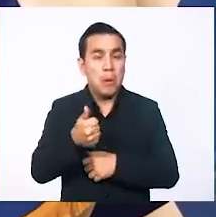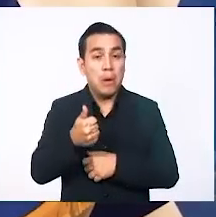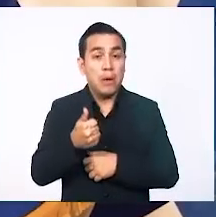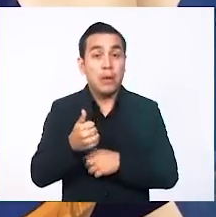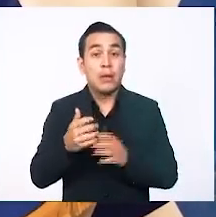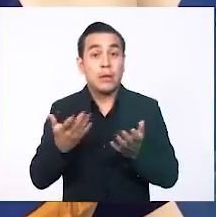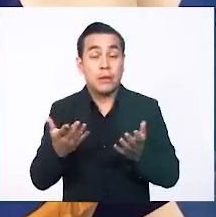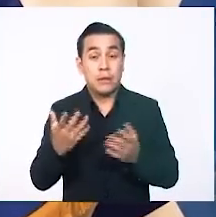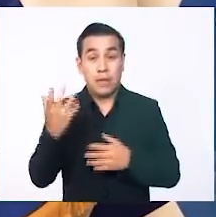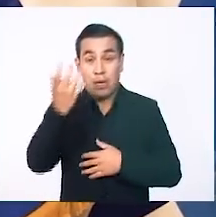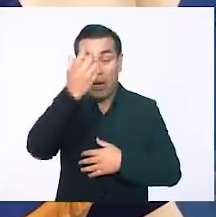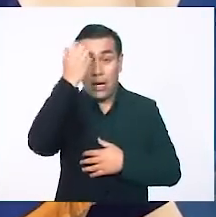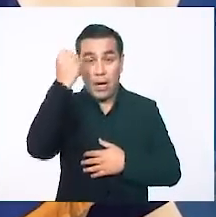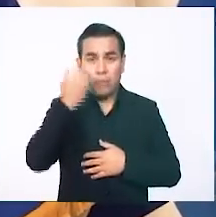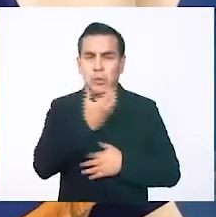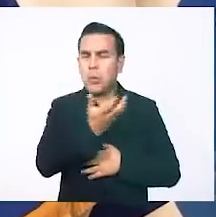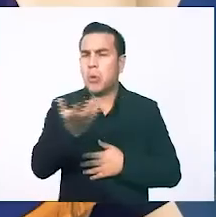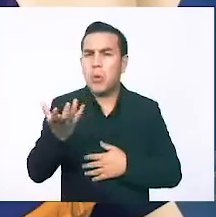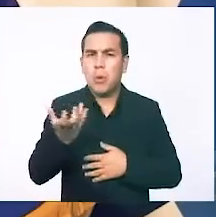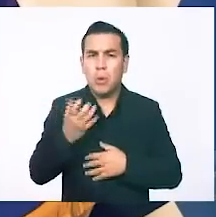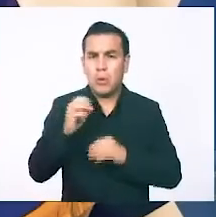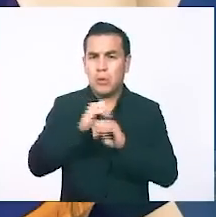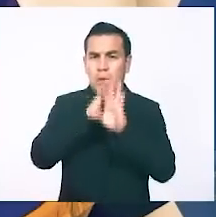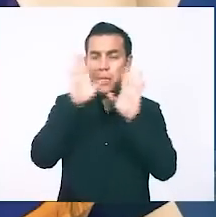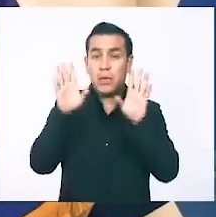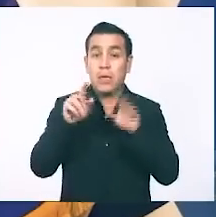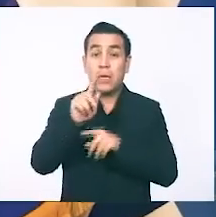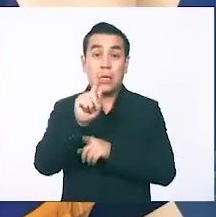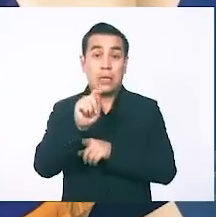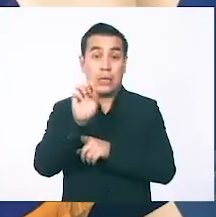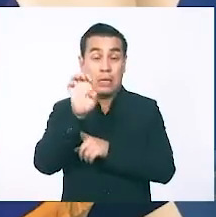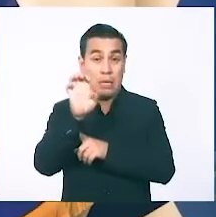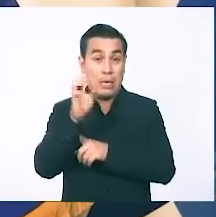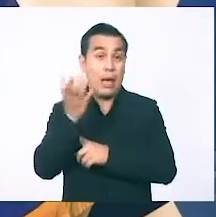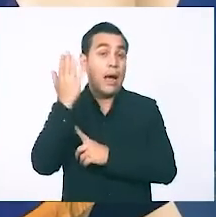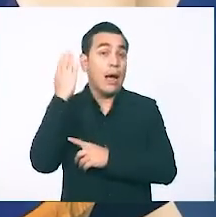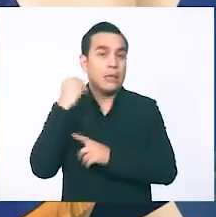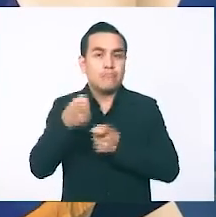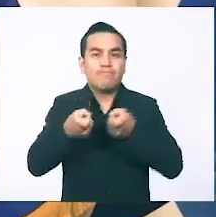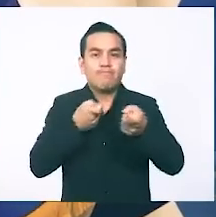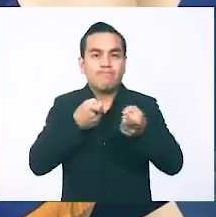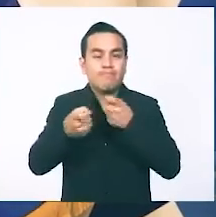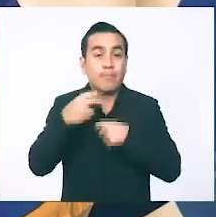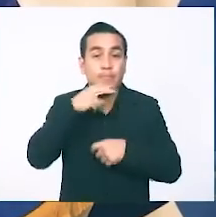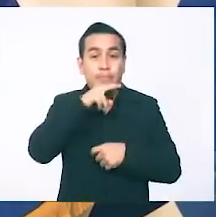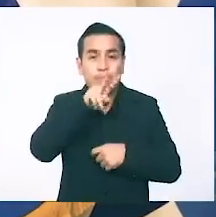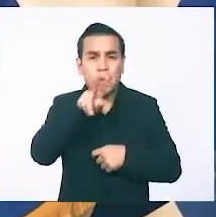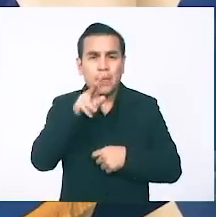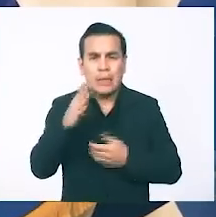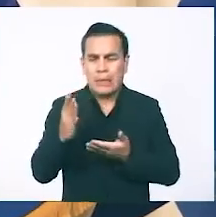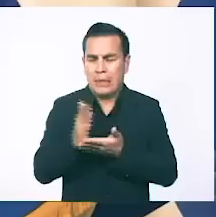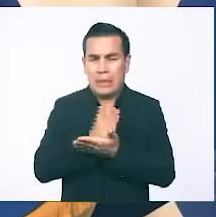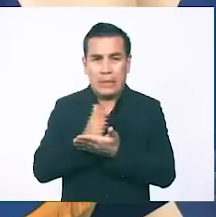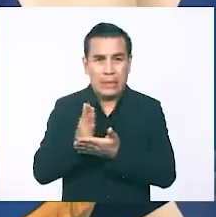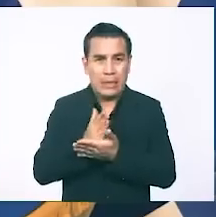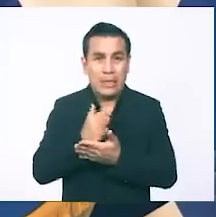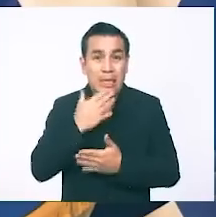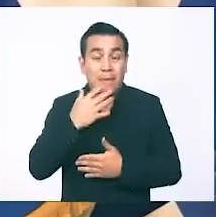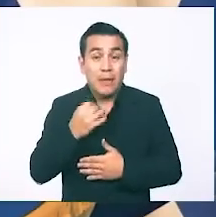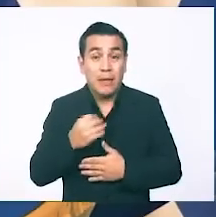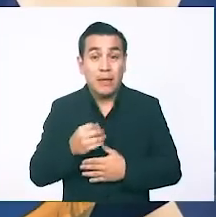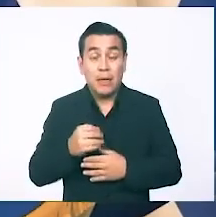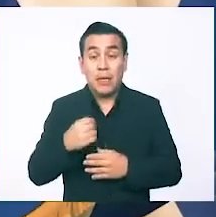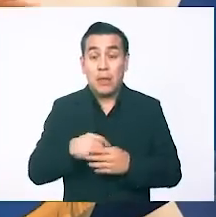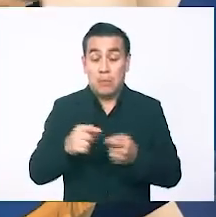elecciones, ganamos sin ninguna discusión con un tribunal manejado enteramente por la oposición. Nosotros no teníamos, por Dios, no teníamos ni partido,